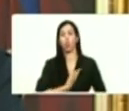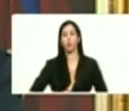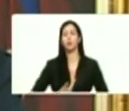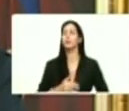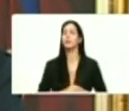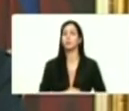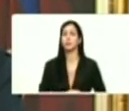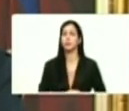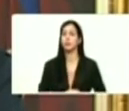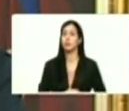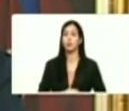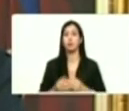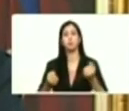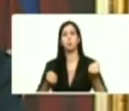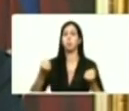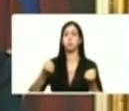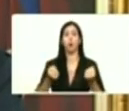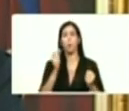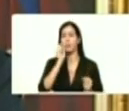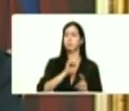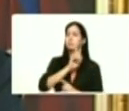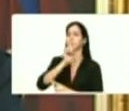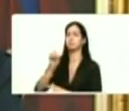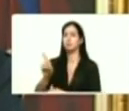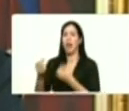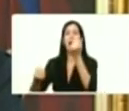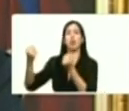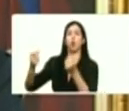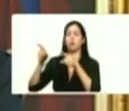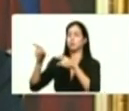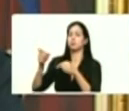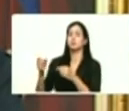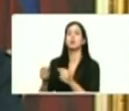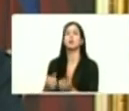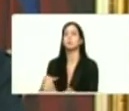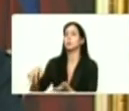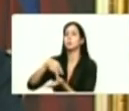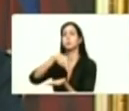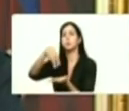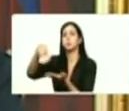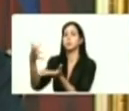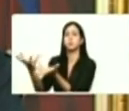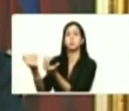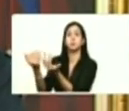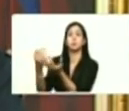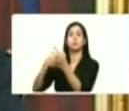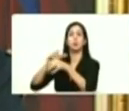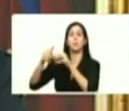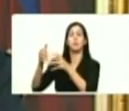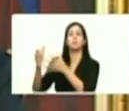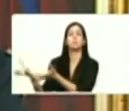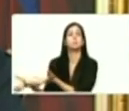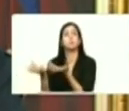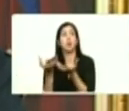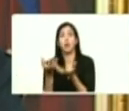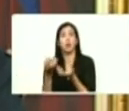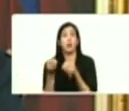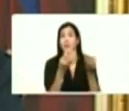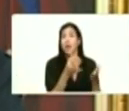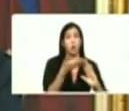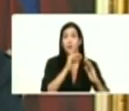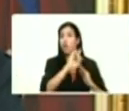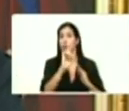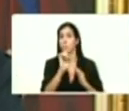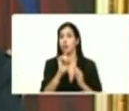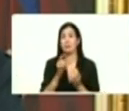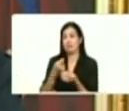los productos que es una comunidad y al salir se para en la esquina y los vende a los bachaqueros y llega la comunidad con un